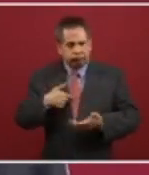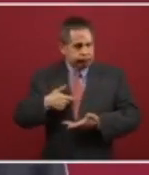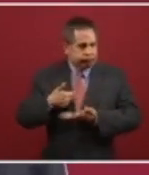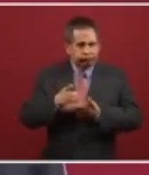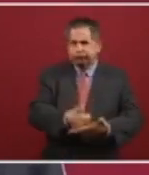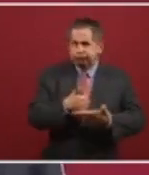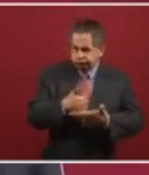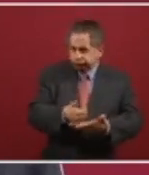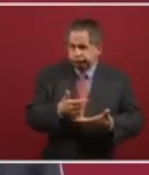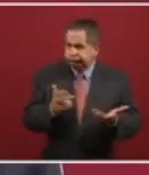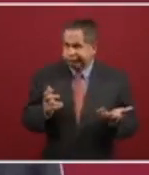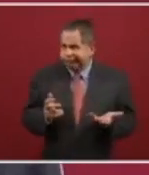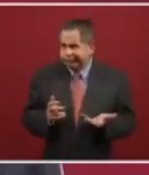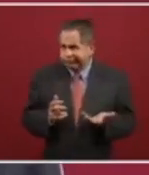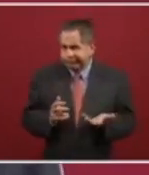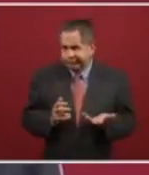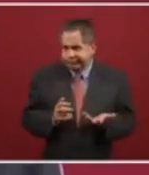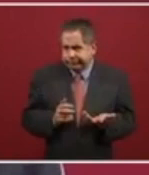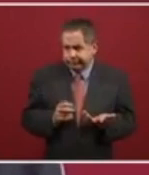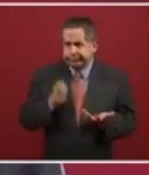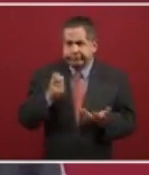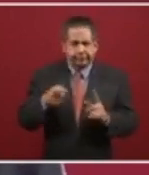ayudando en este